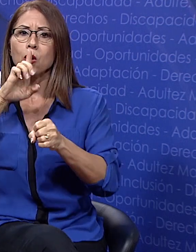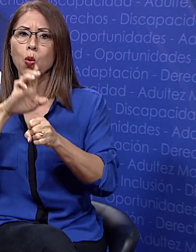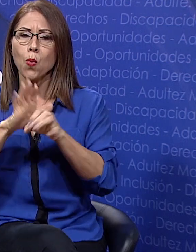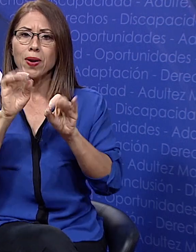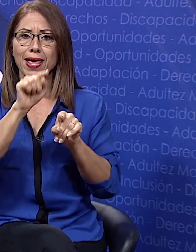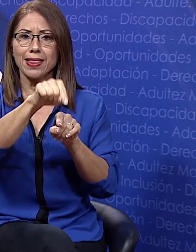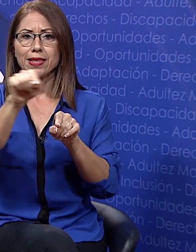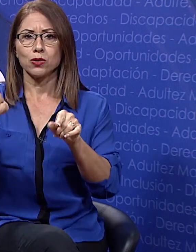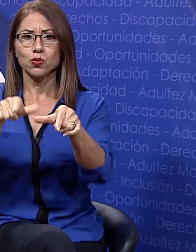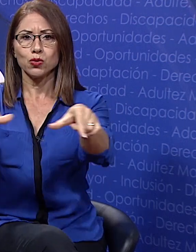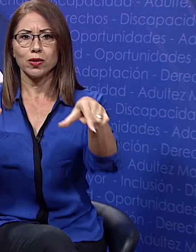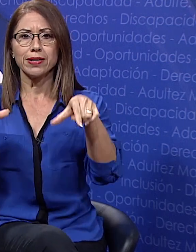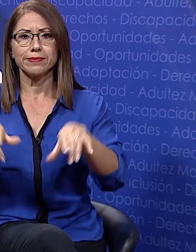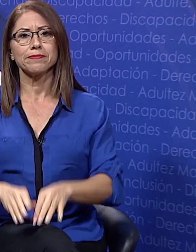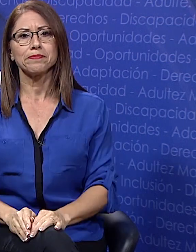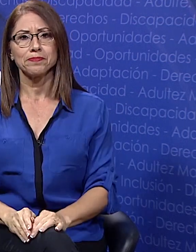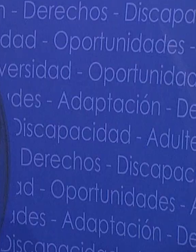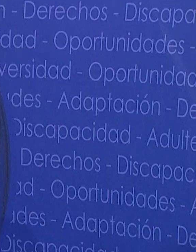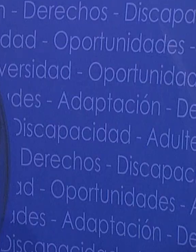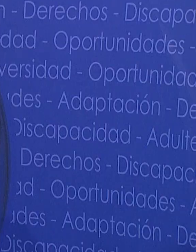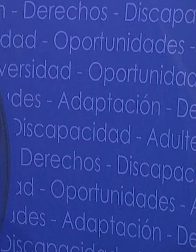se cumple en dichos centros.